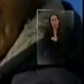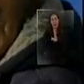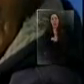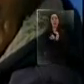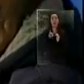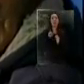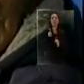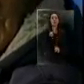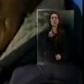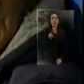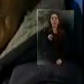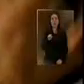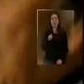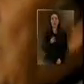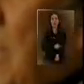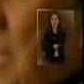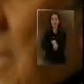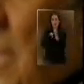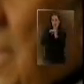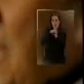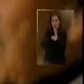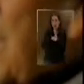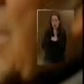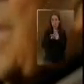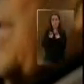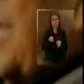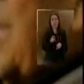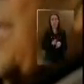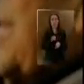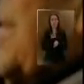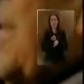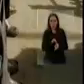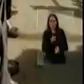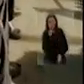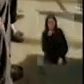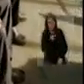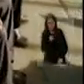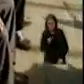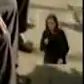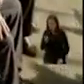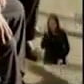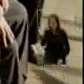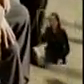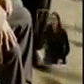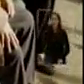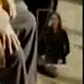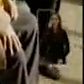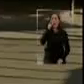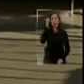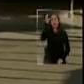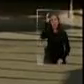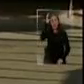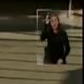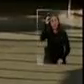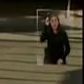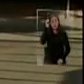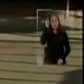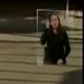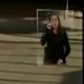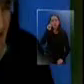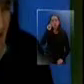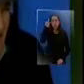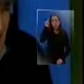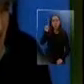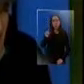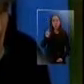resistencia a insulina y bajar la diabetes de estos pacientes. Y simultáneamente los médicos se dieron cuenta de que el déficit cognitivo que estos pacientes